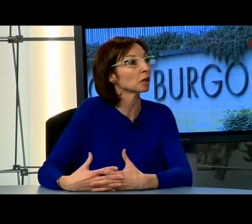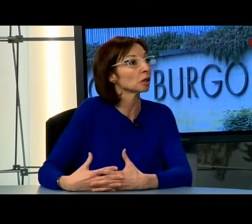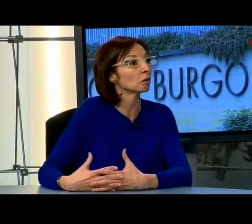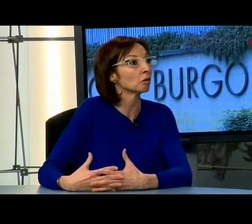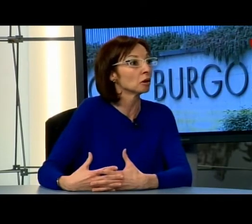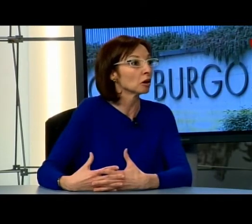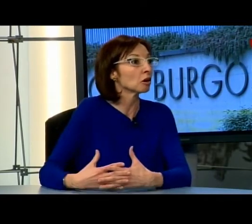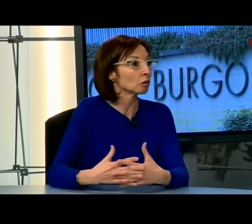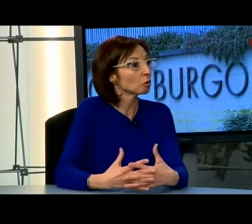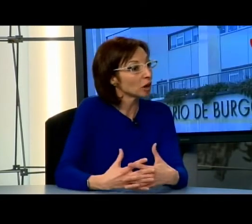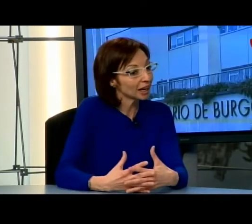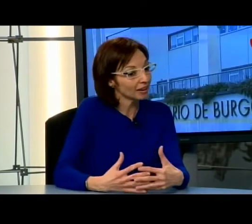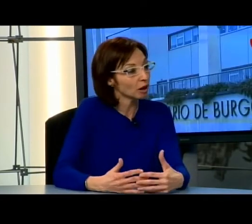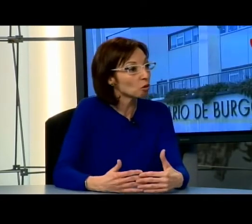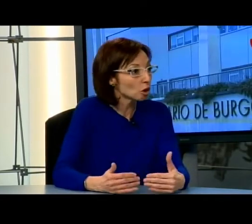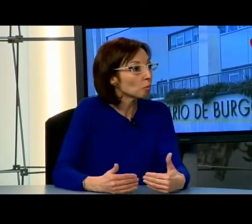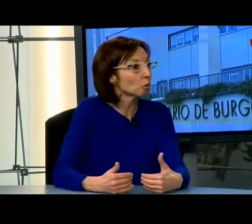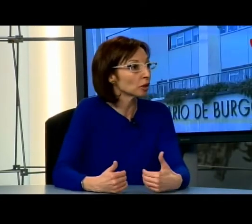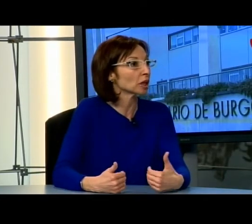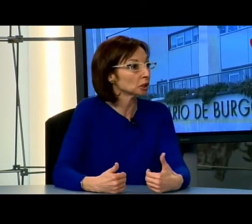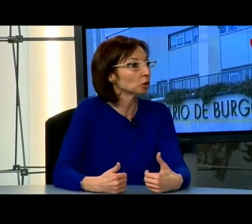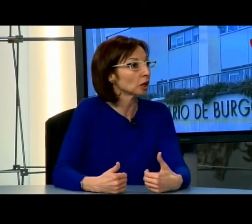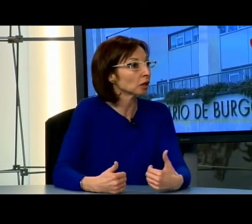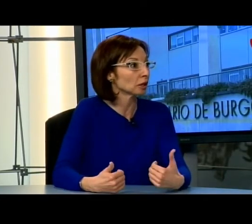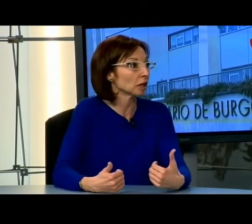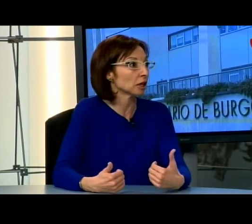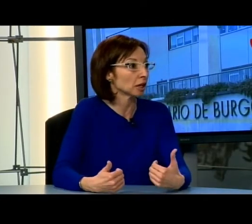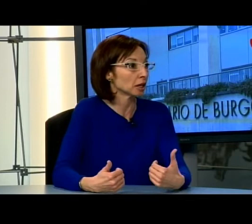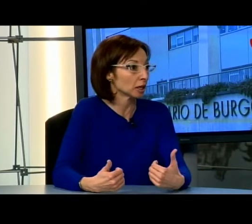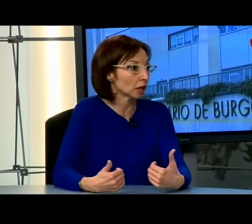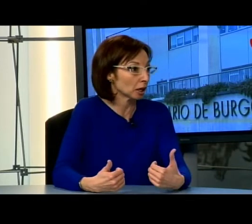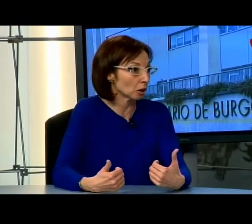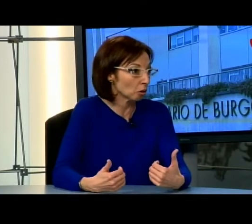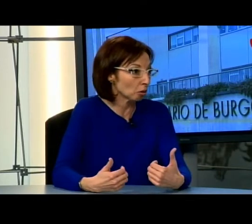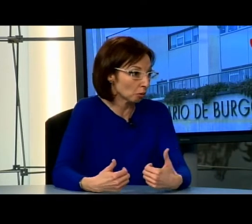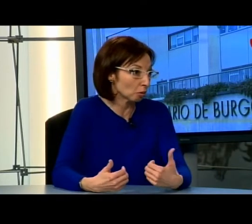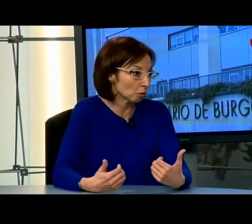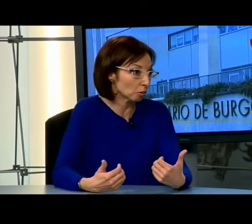director médico, con lo cual cada uno puede gestionar